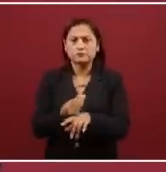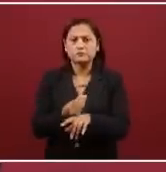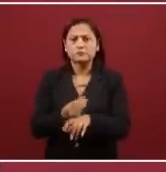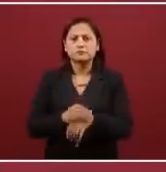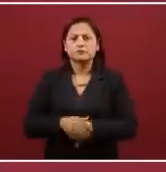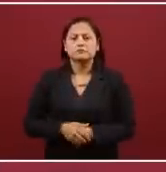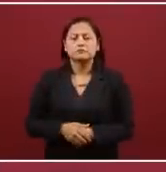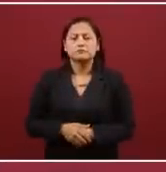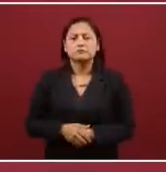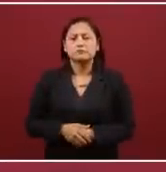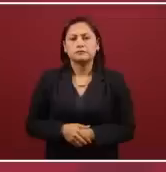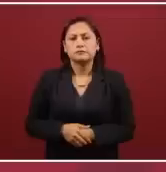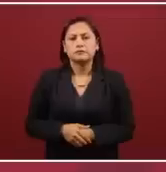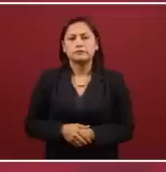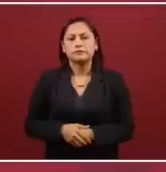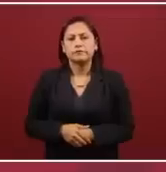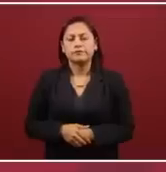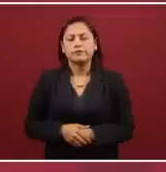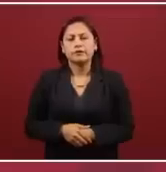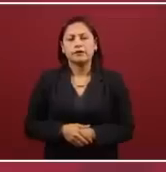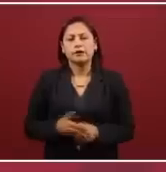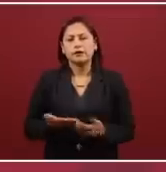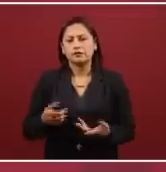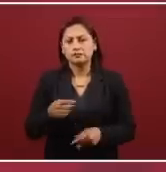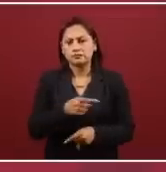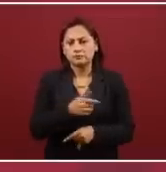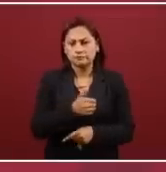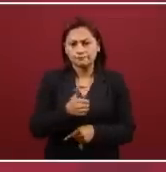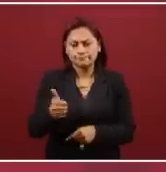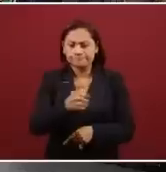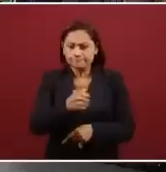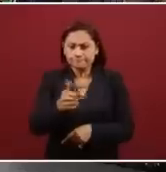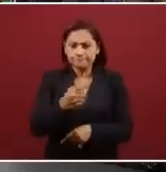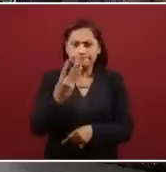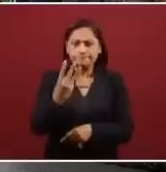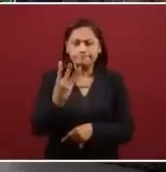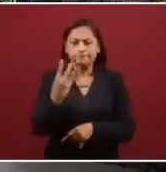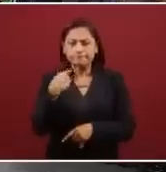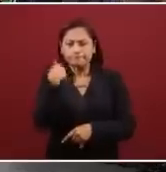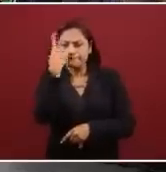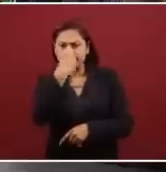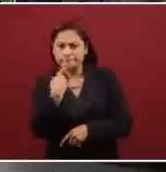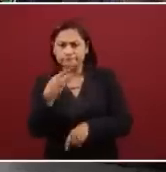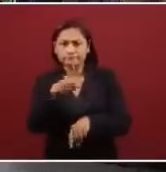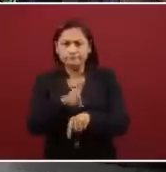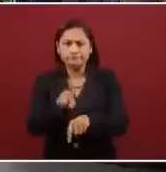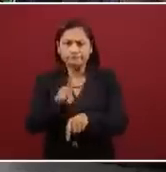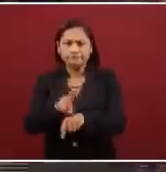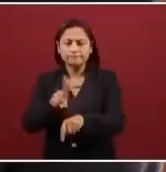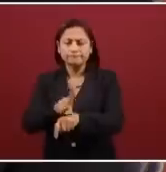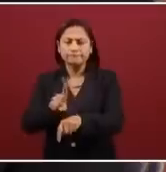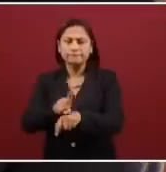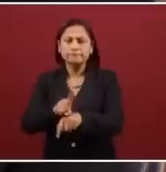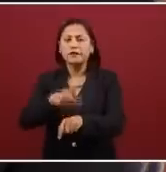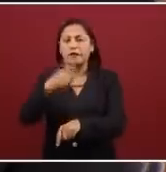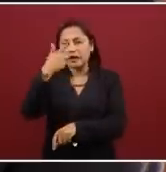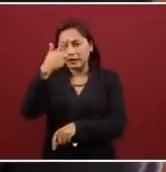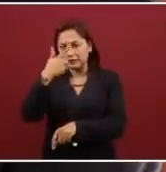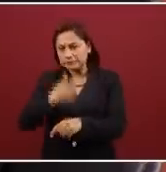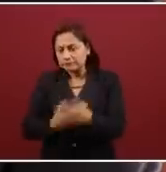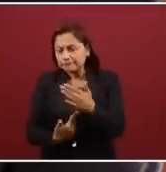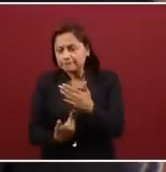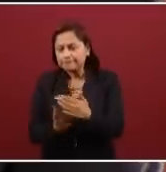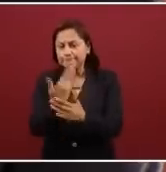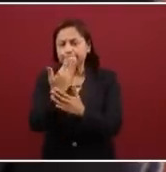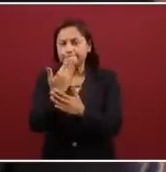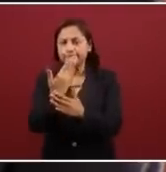3-4 horas al día, en la madrugada, para no estorbar las operaciones.